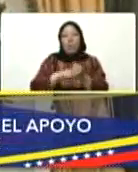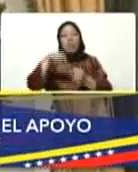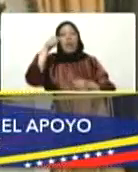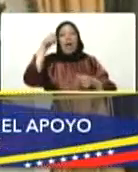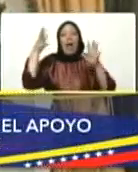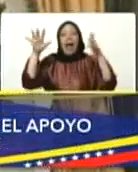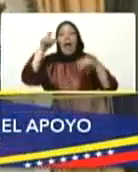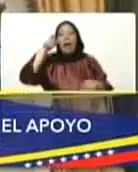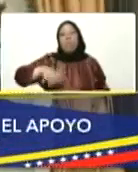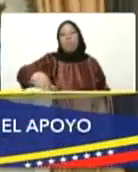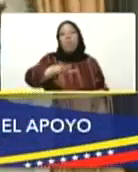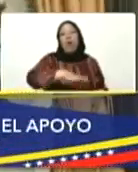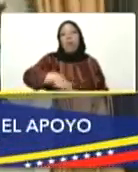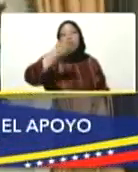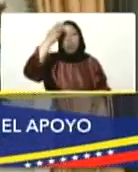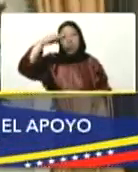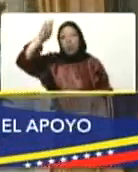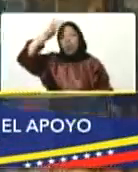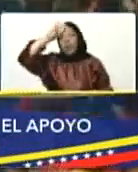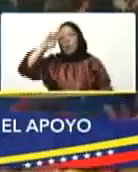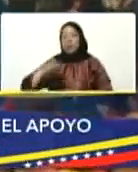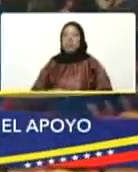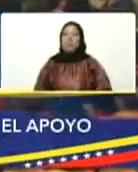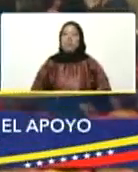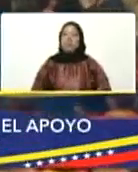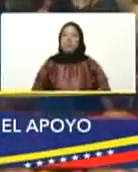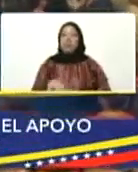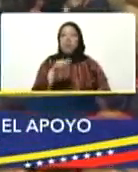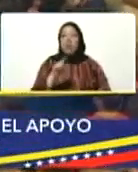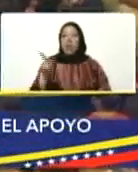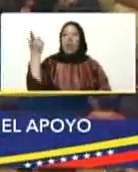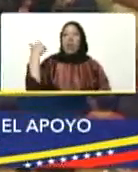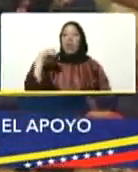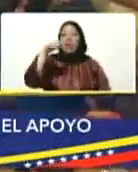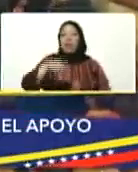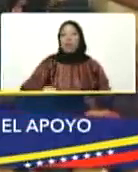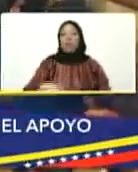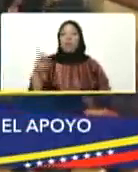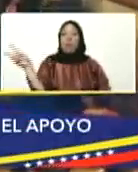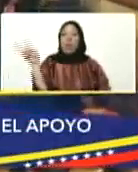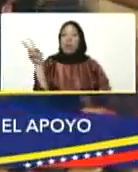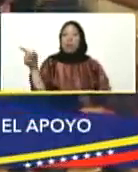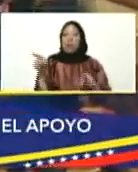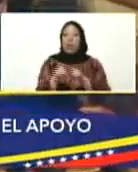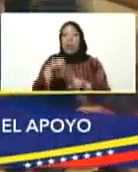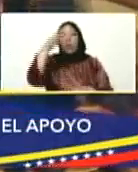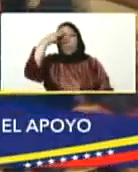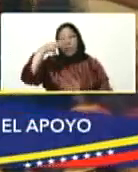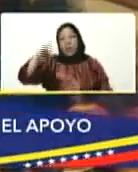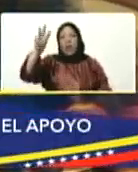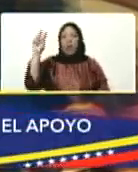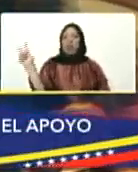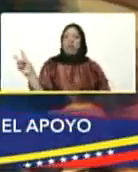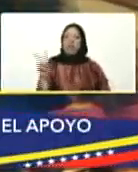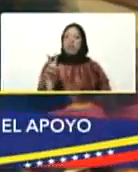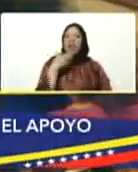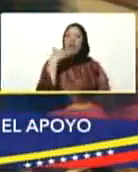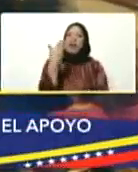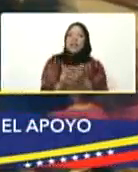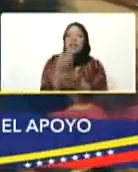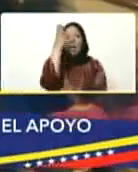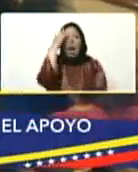Cuba. Presidente López Obrador, allí estuvimos, mexicanos, venezolanos y cubanos. Y gracias a